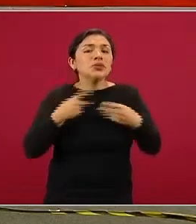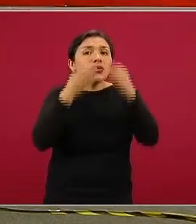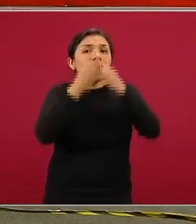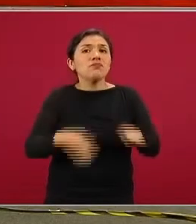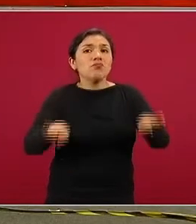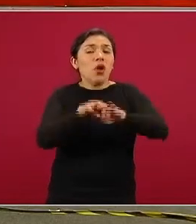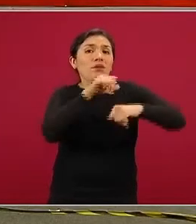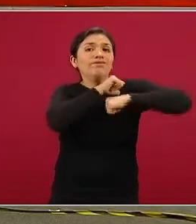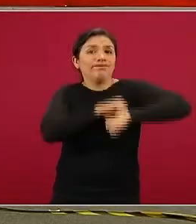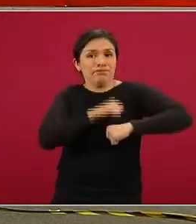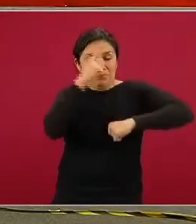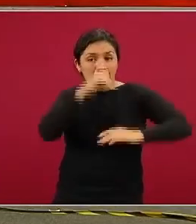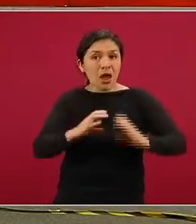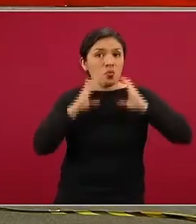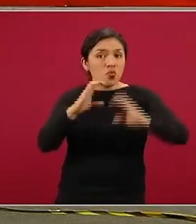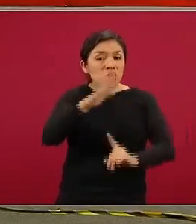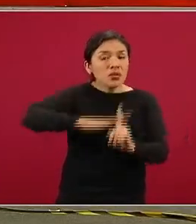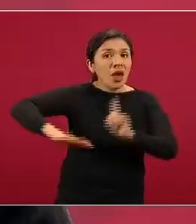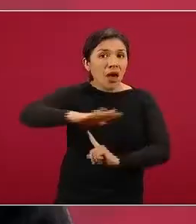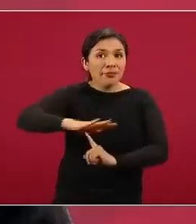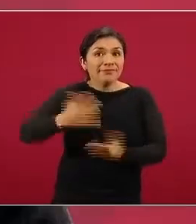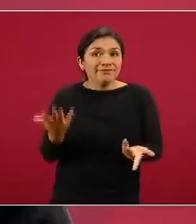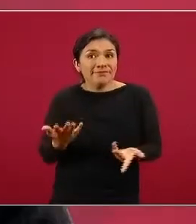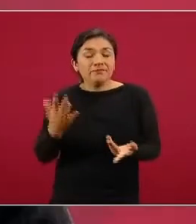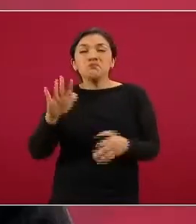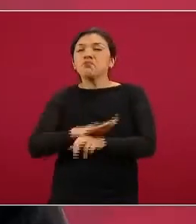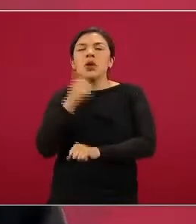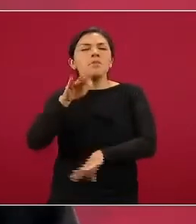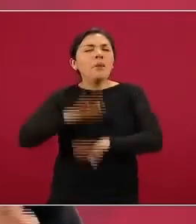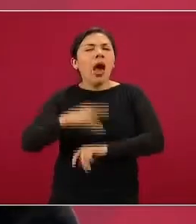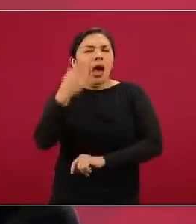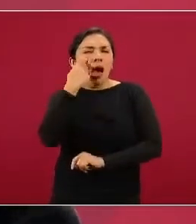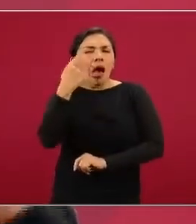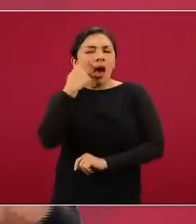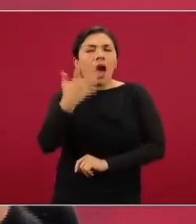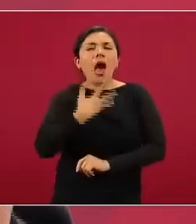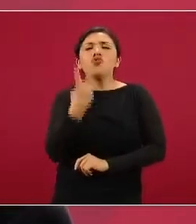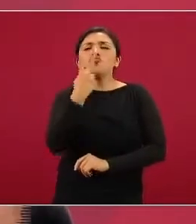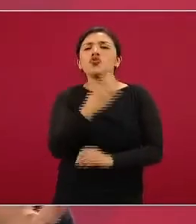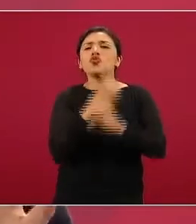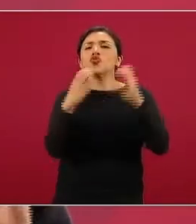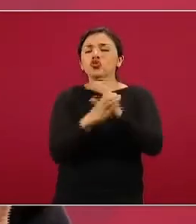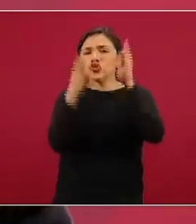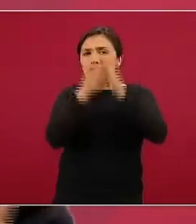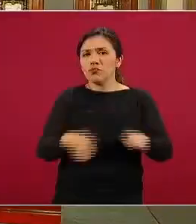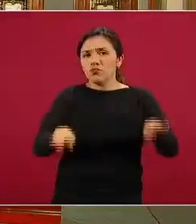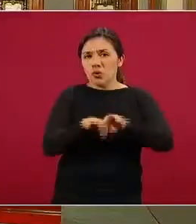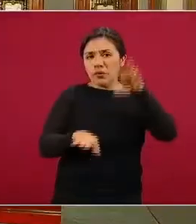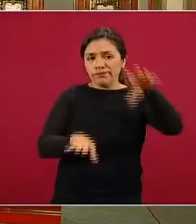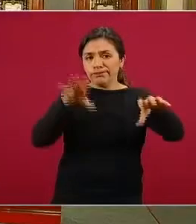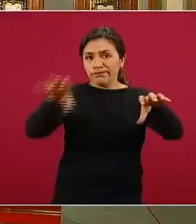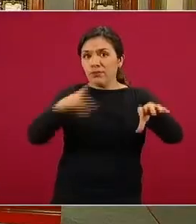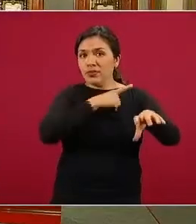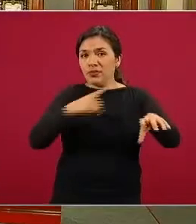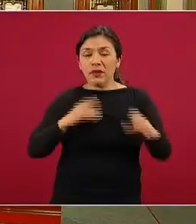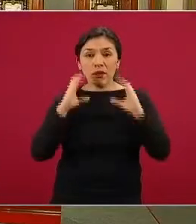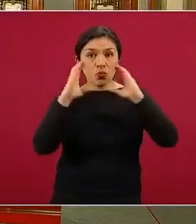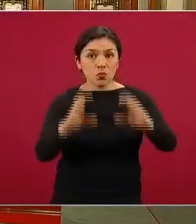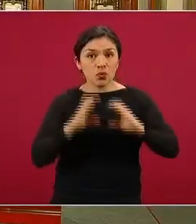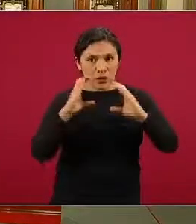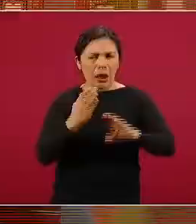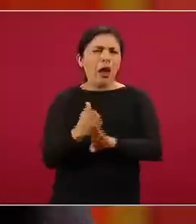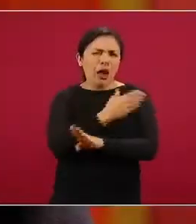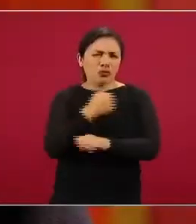del acontecer público, porque en general hay 2 elementos cruciales que se deben cuidar. Esto